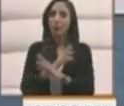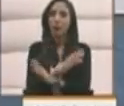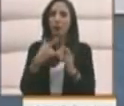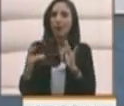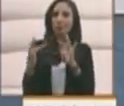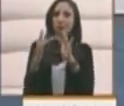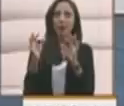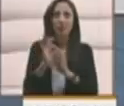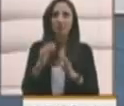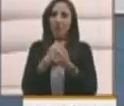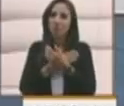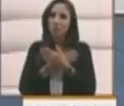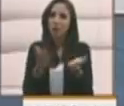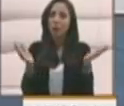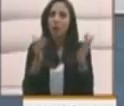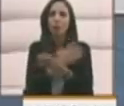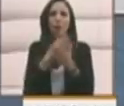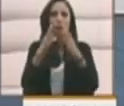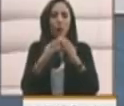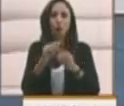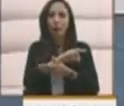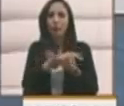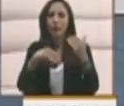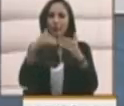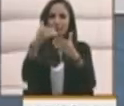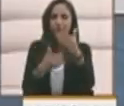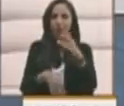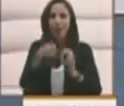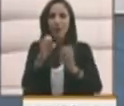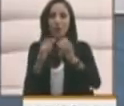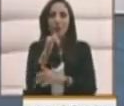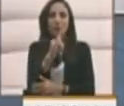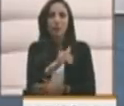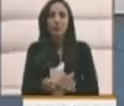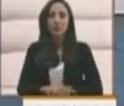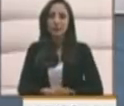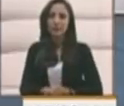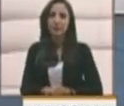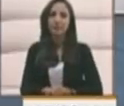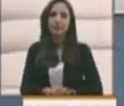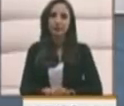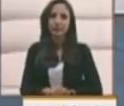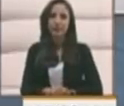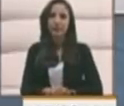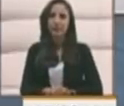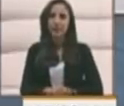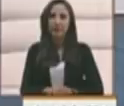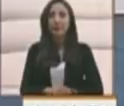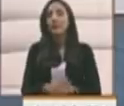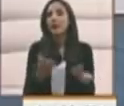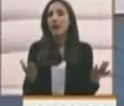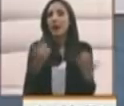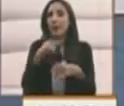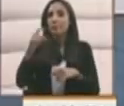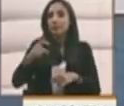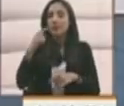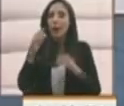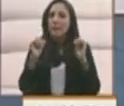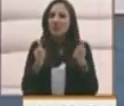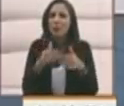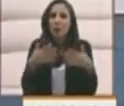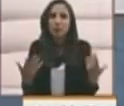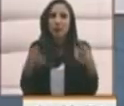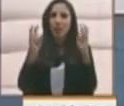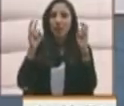cortapisa estaremos leyendo lo que ustedes tengan a bien escribirnos. Se hace necesario comenzar con